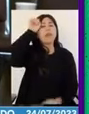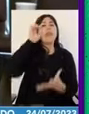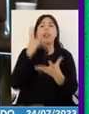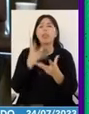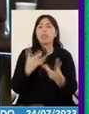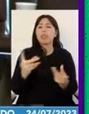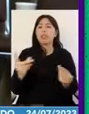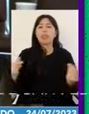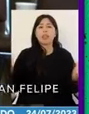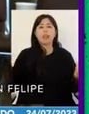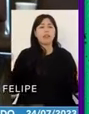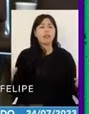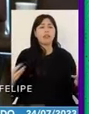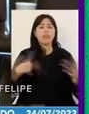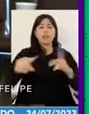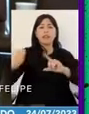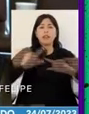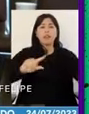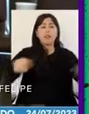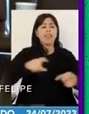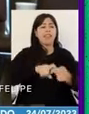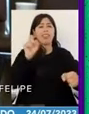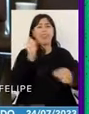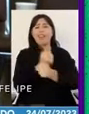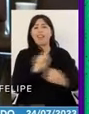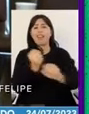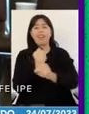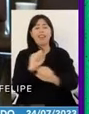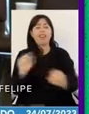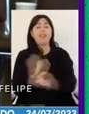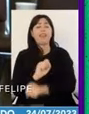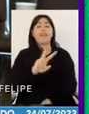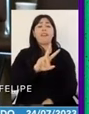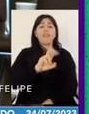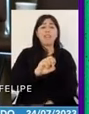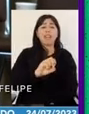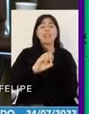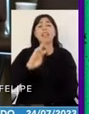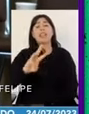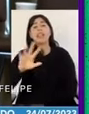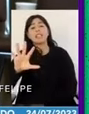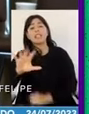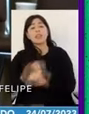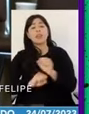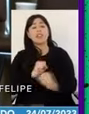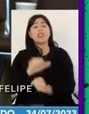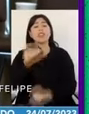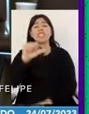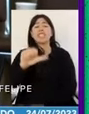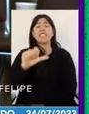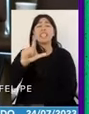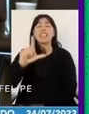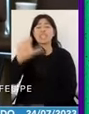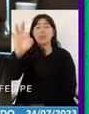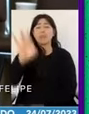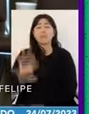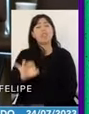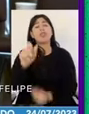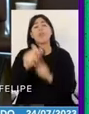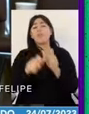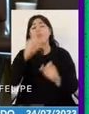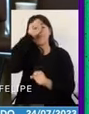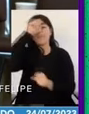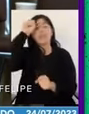el nivel de deserción de los bomberos entre 20 y 35 años es del 67%.